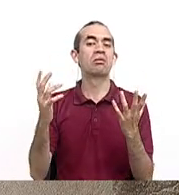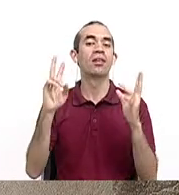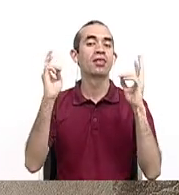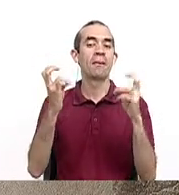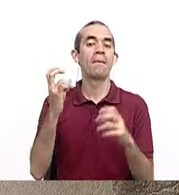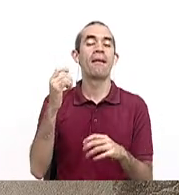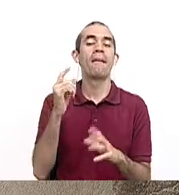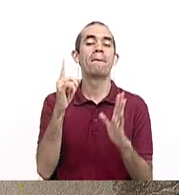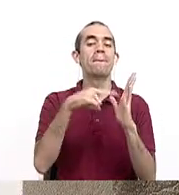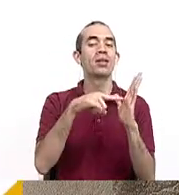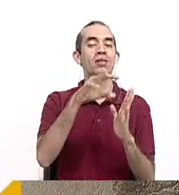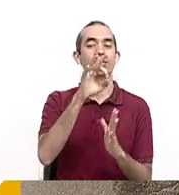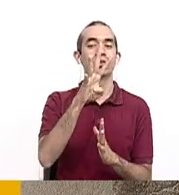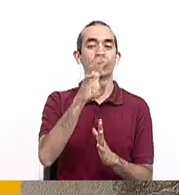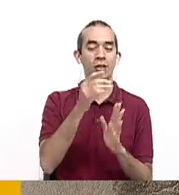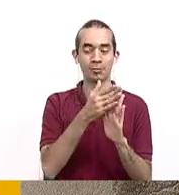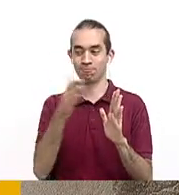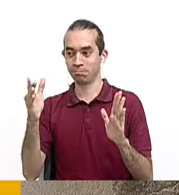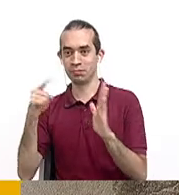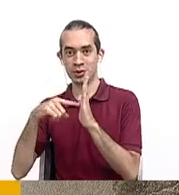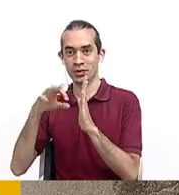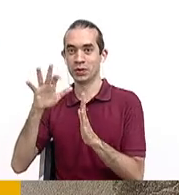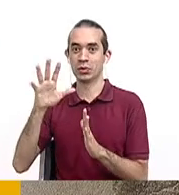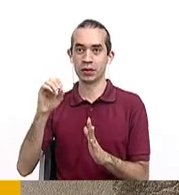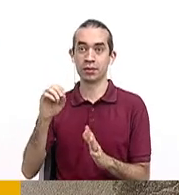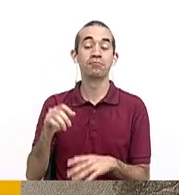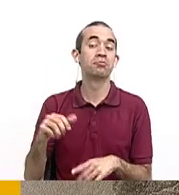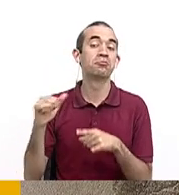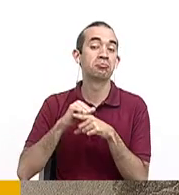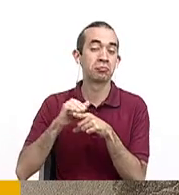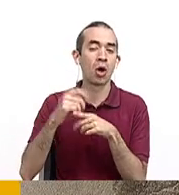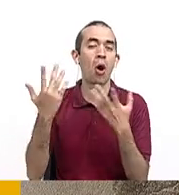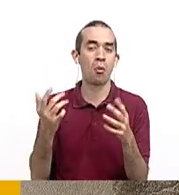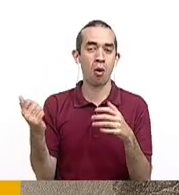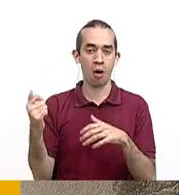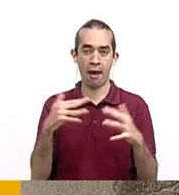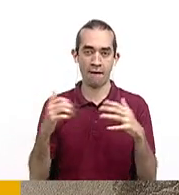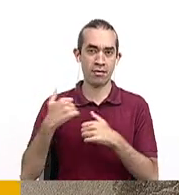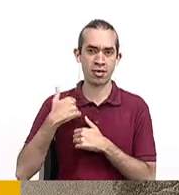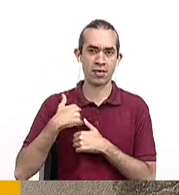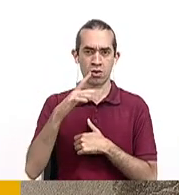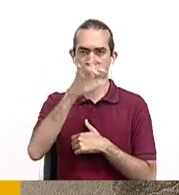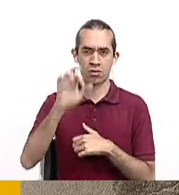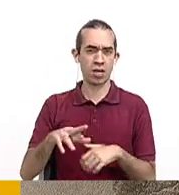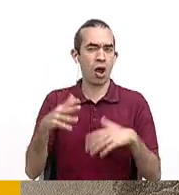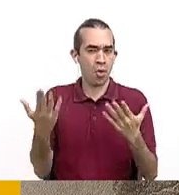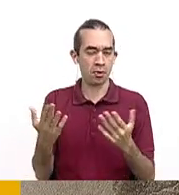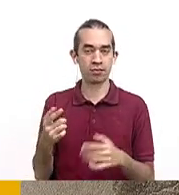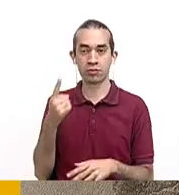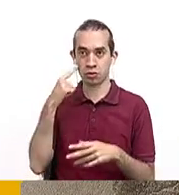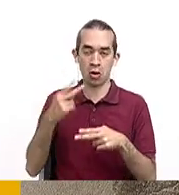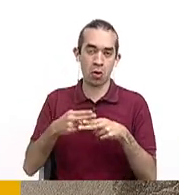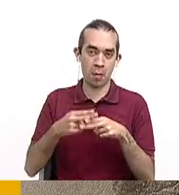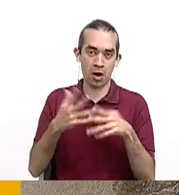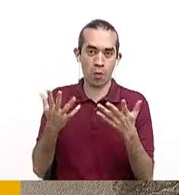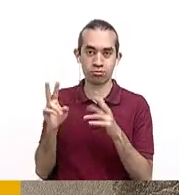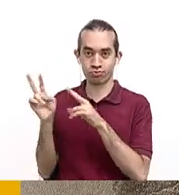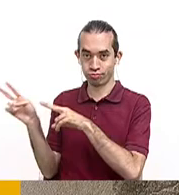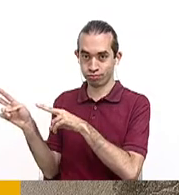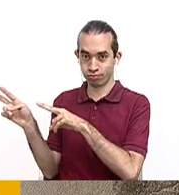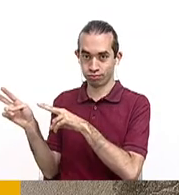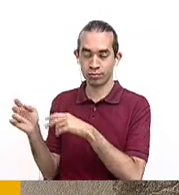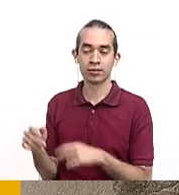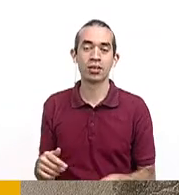y vamos a repasar un poquito sobre cómo llegó costa rica- una guerra civil yo soy el profesor jose pablo ramírez y los invito para que me